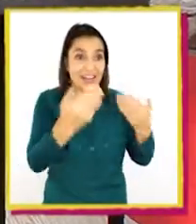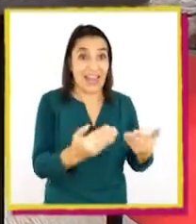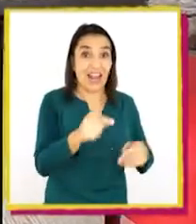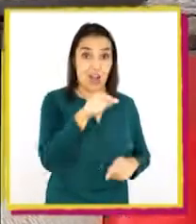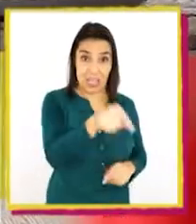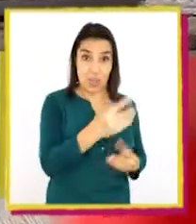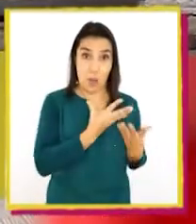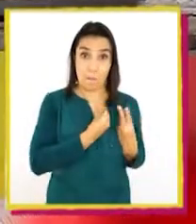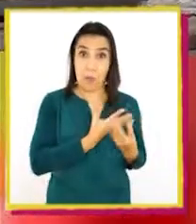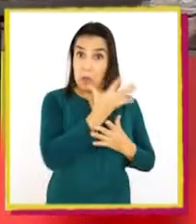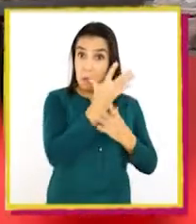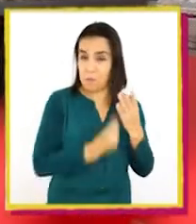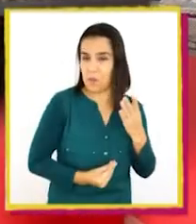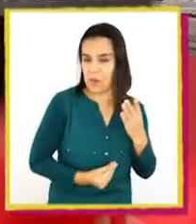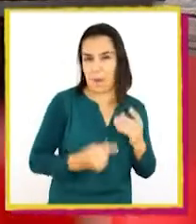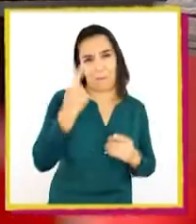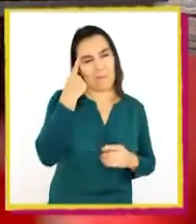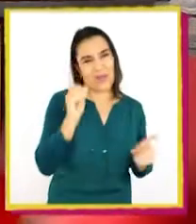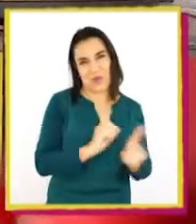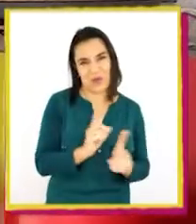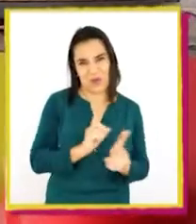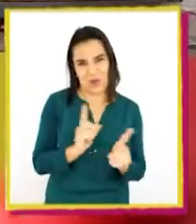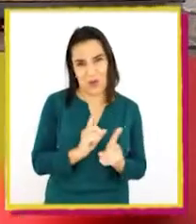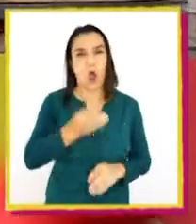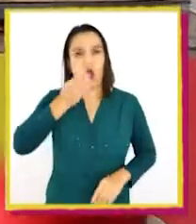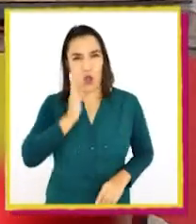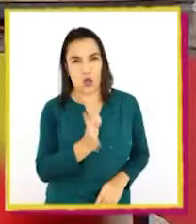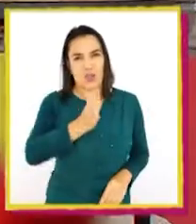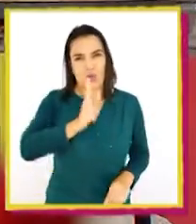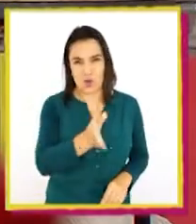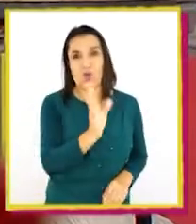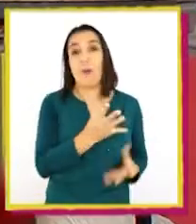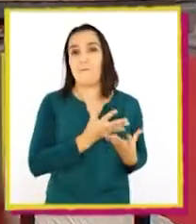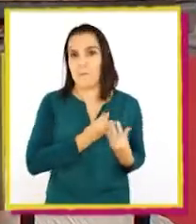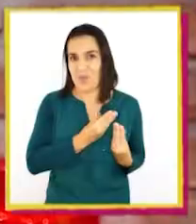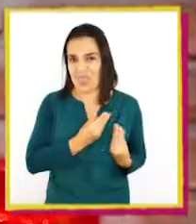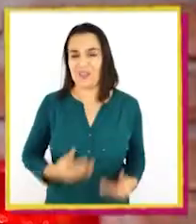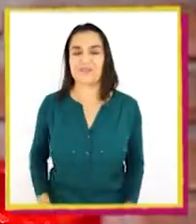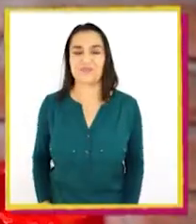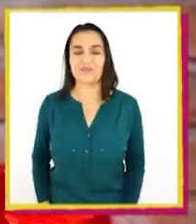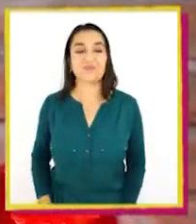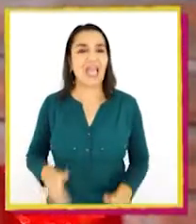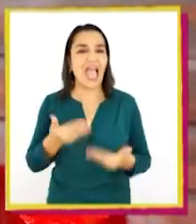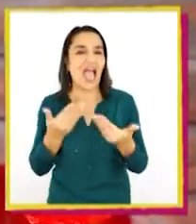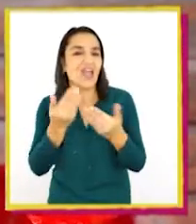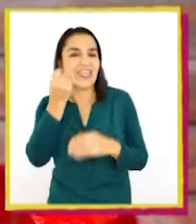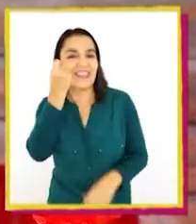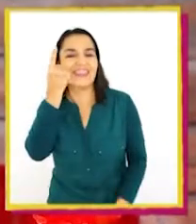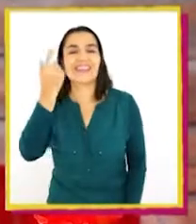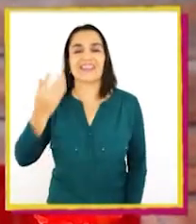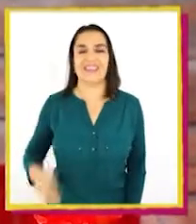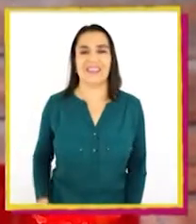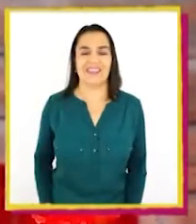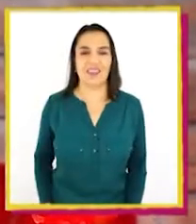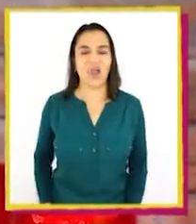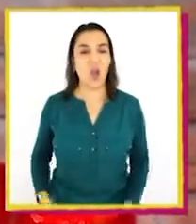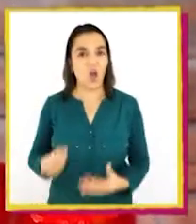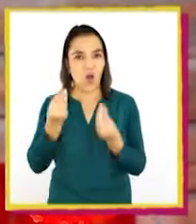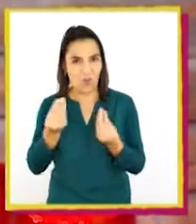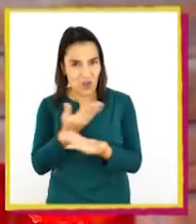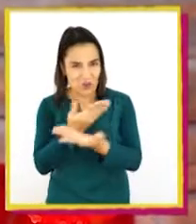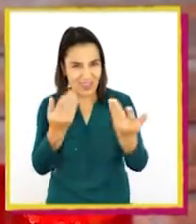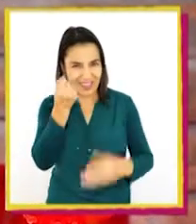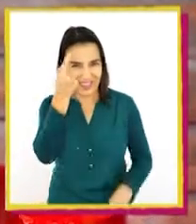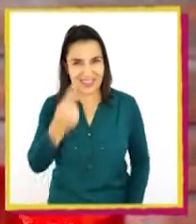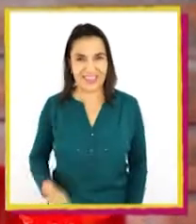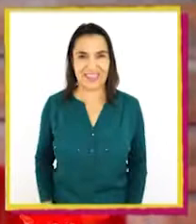ellos iban a dejar de tener miedo. Pero no fue así. Ellos siguieron con miedo. Ahora entiendo. ¡Qué bueno que ustedes